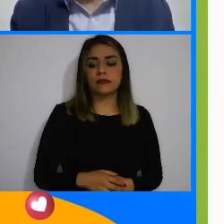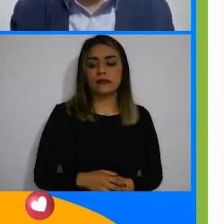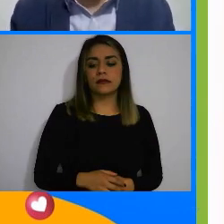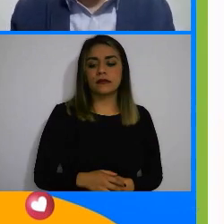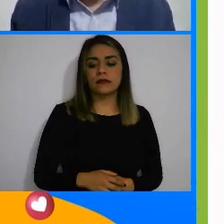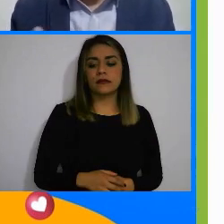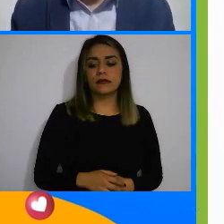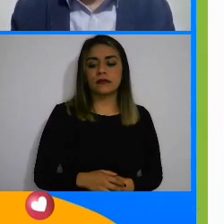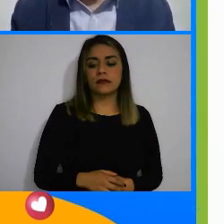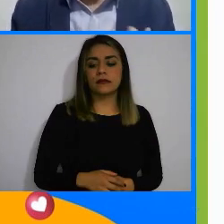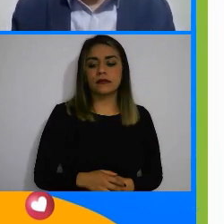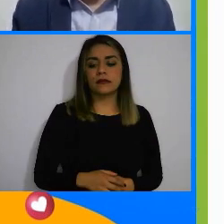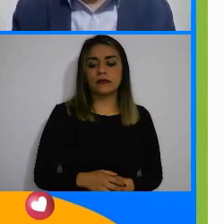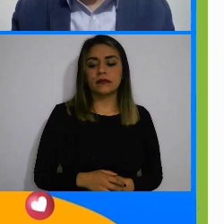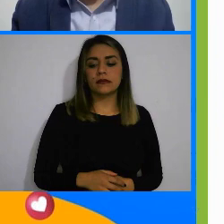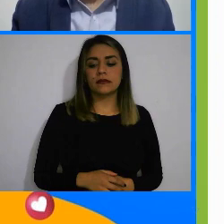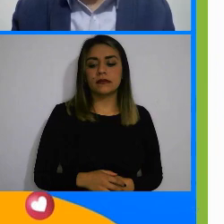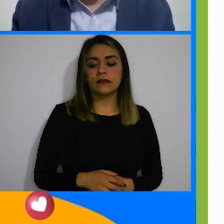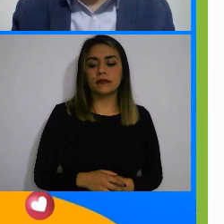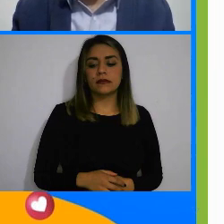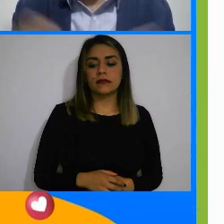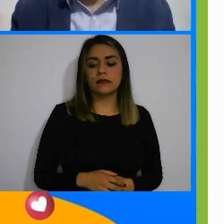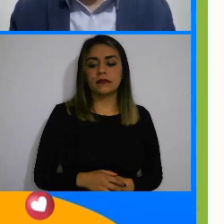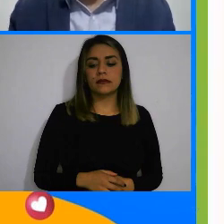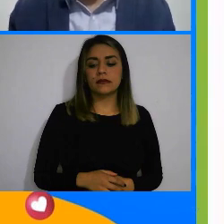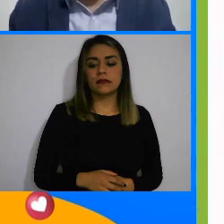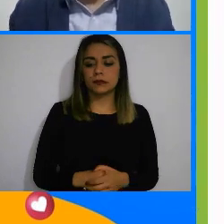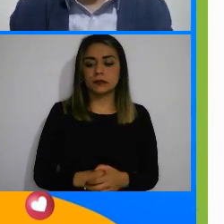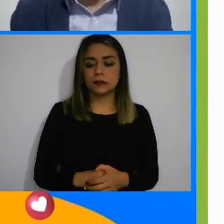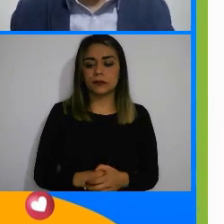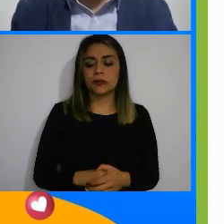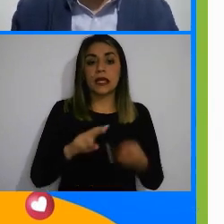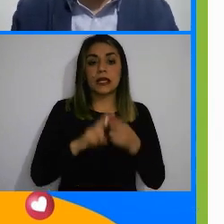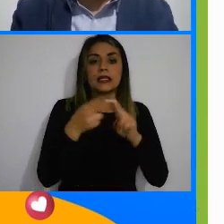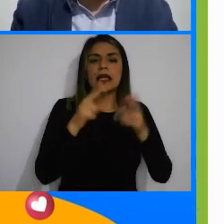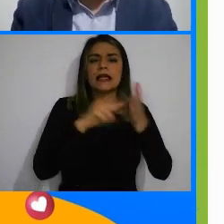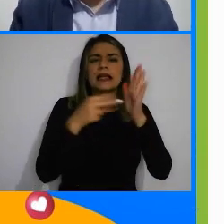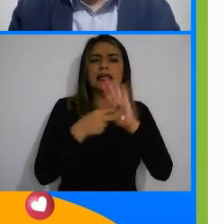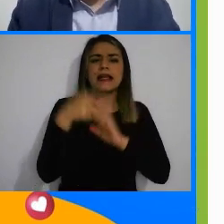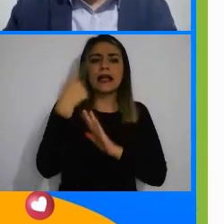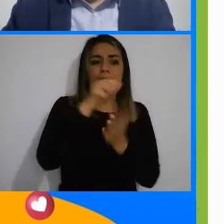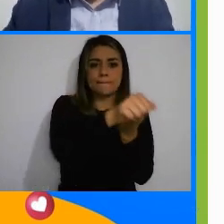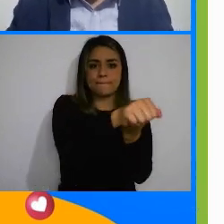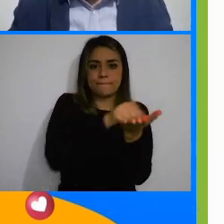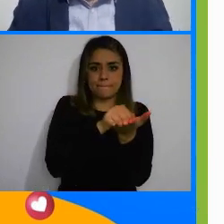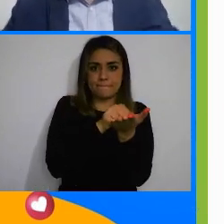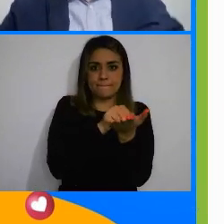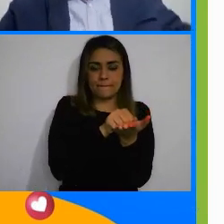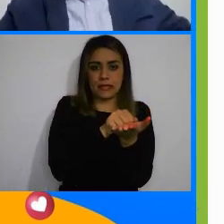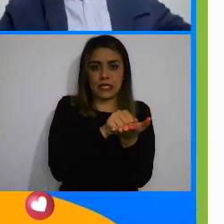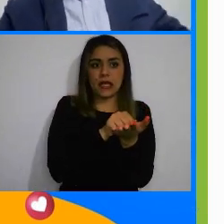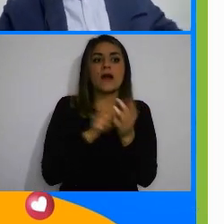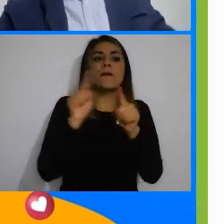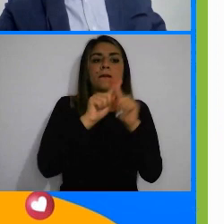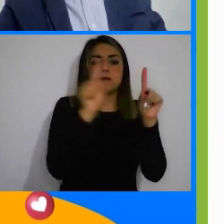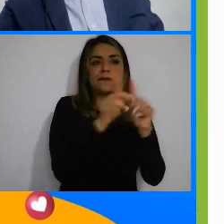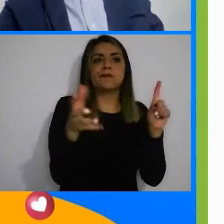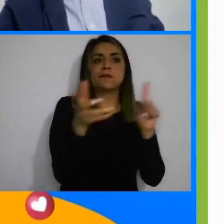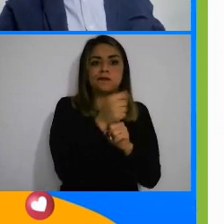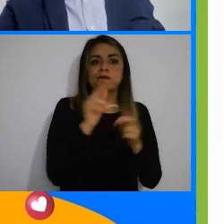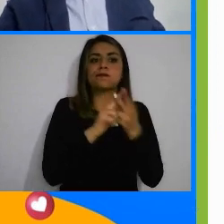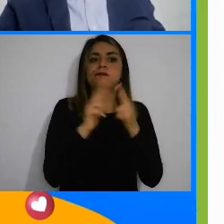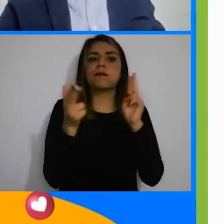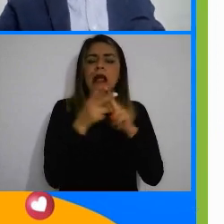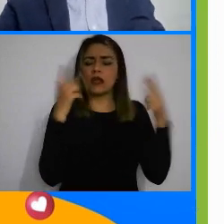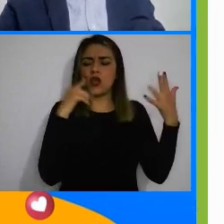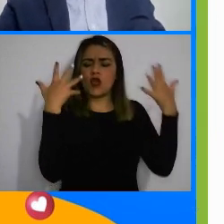vamos a encontrar así como vida fácilmente, entonces por eso tiene la definición de desiertos, ¿ya? Y encontramos tres que siempre confundimos,